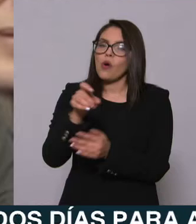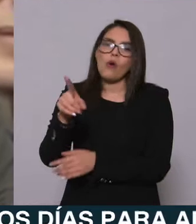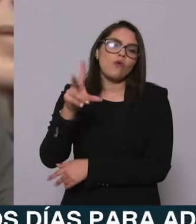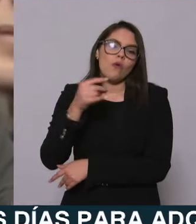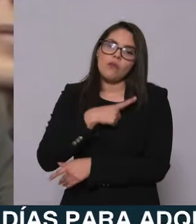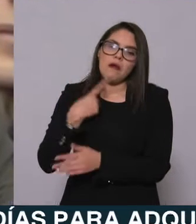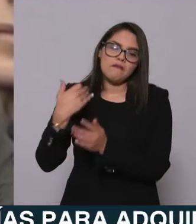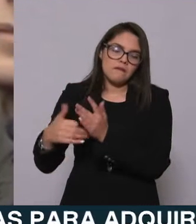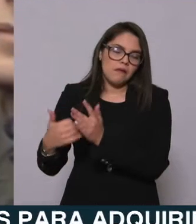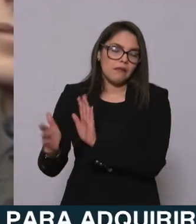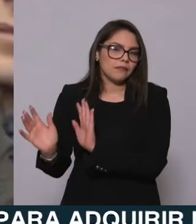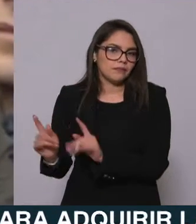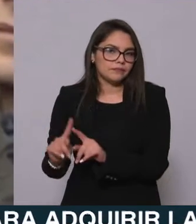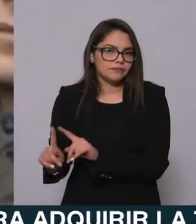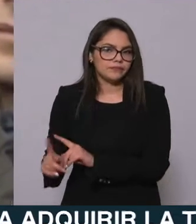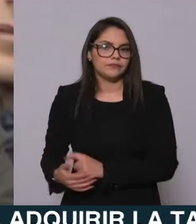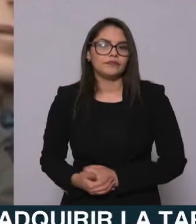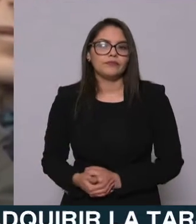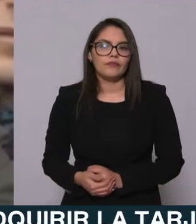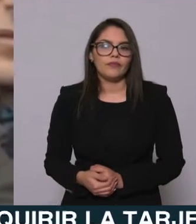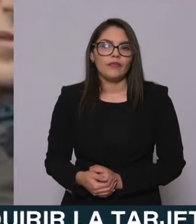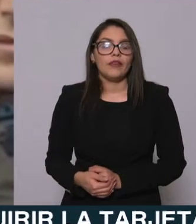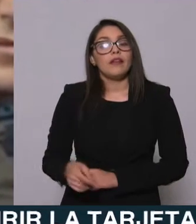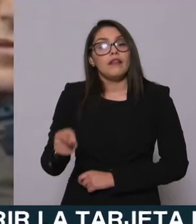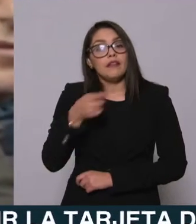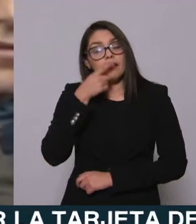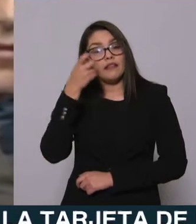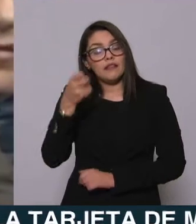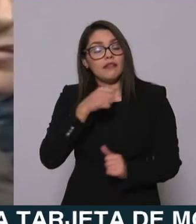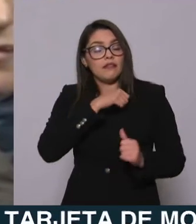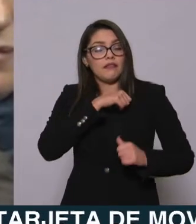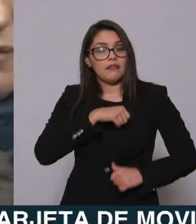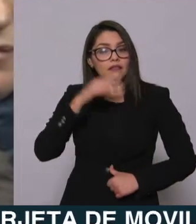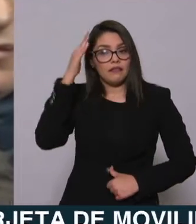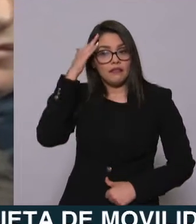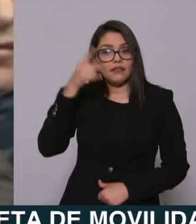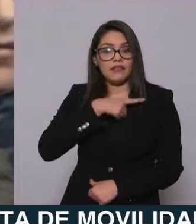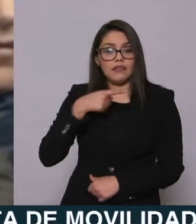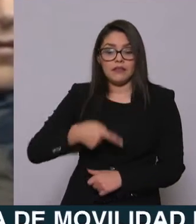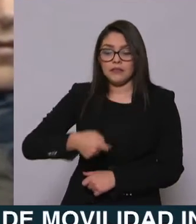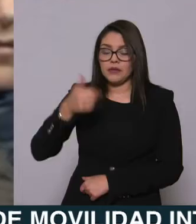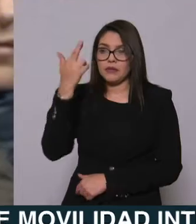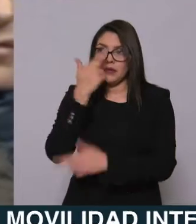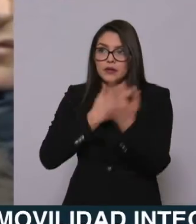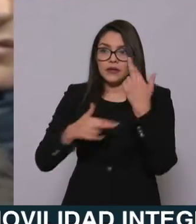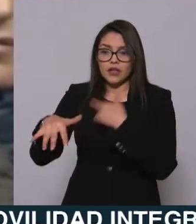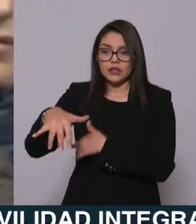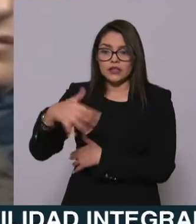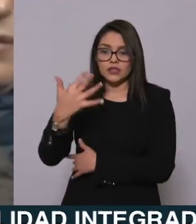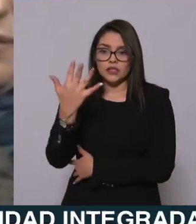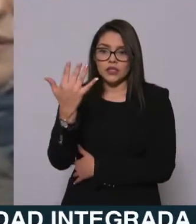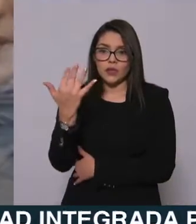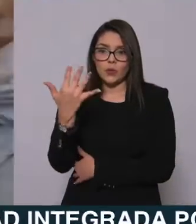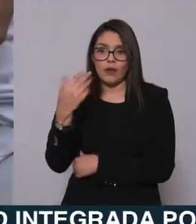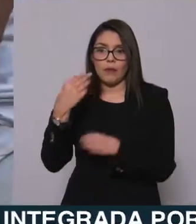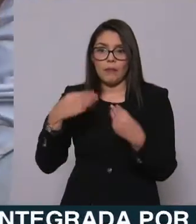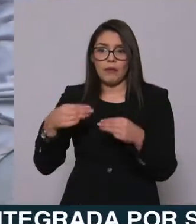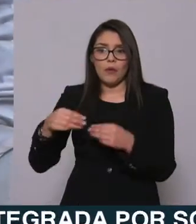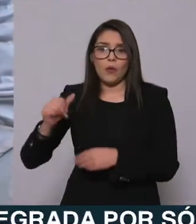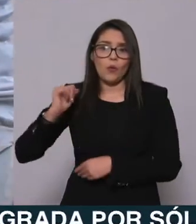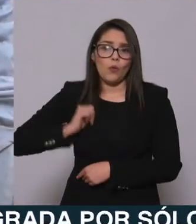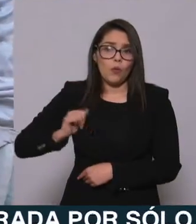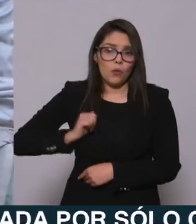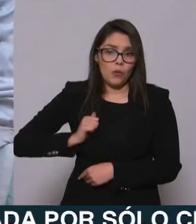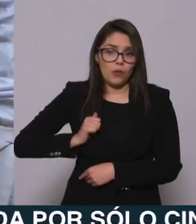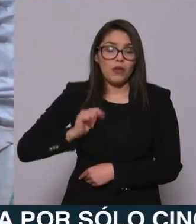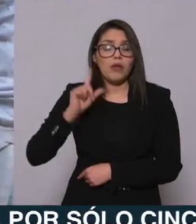secretario de Economía de la capital, dijo que en una primera etapa se están revisando 50 mercados para evaluar los riesgos debido a su antigüedad, pero en